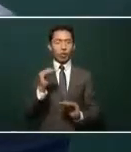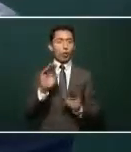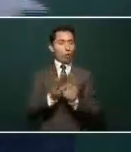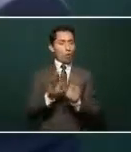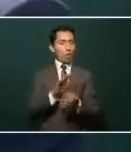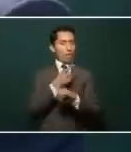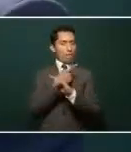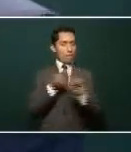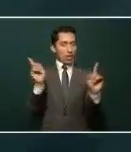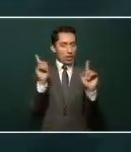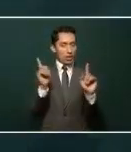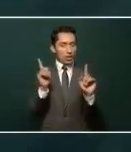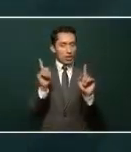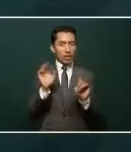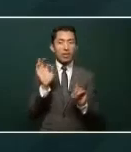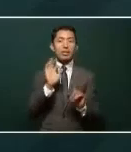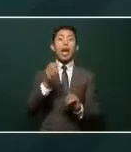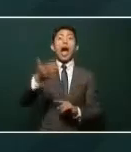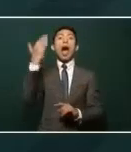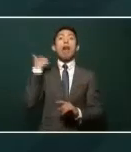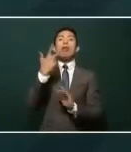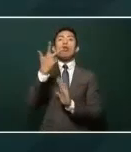hubo fuga de capital